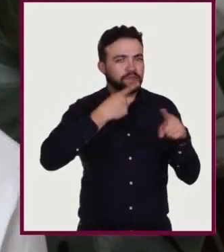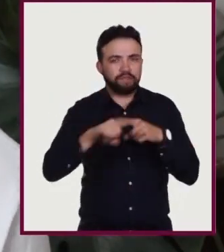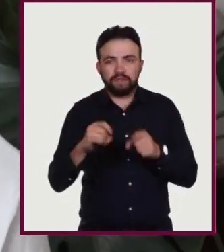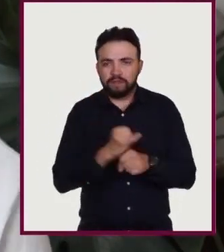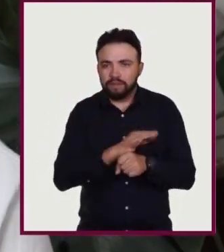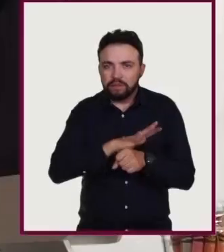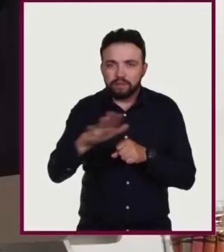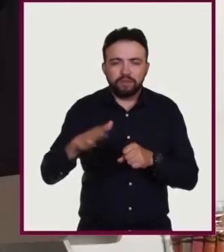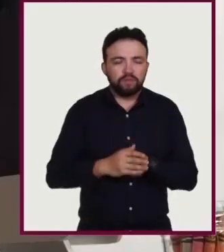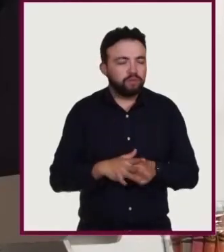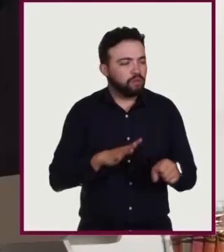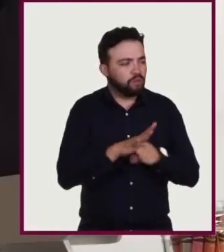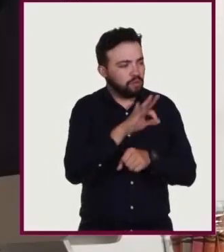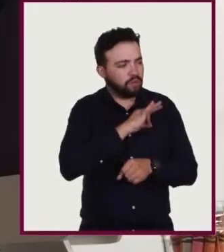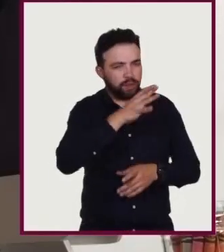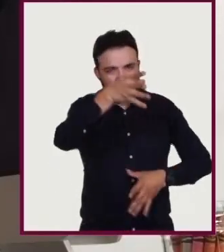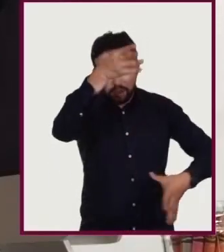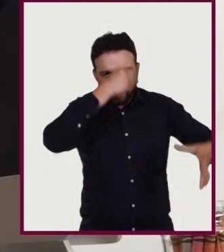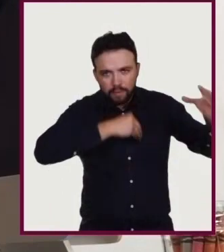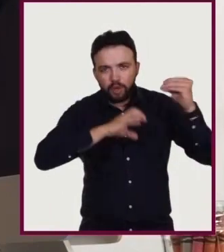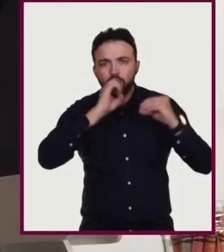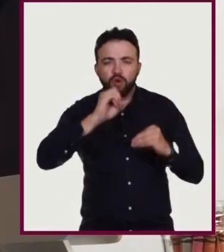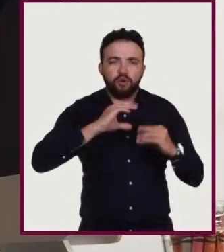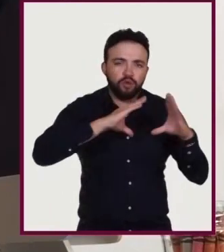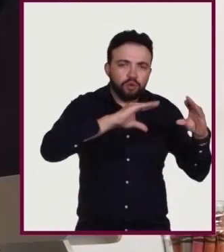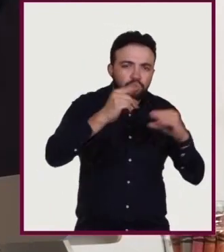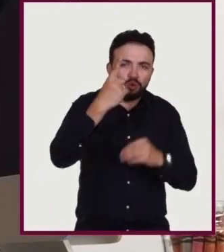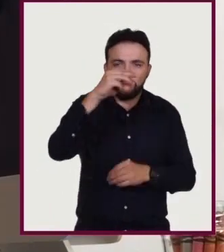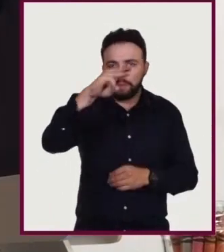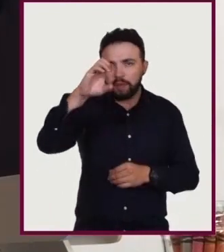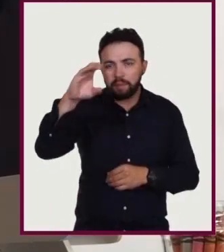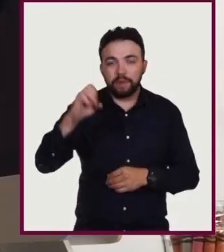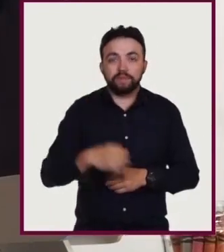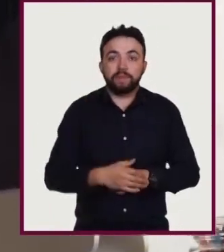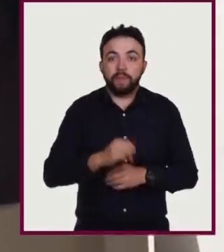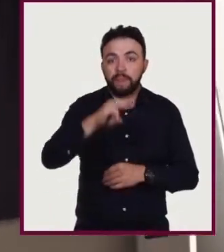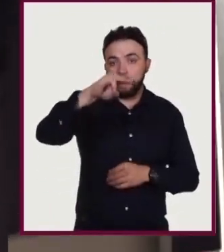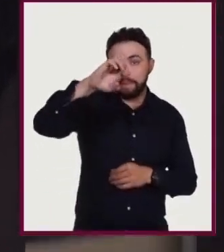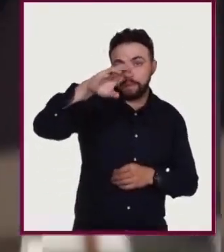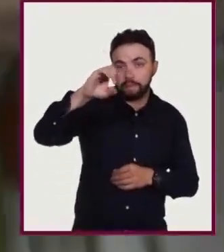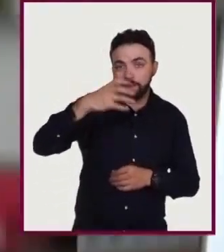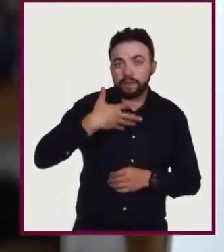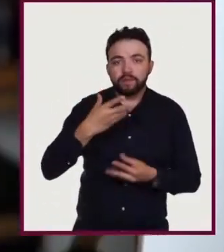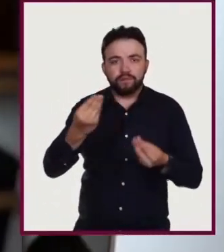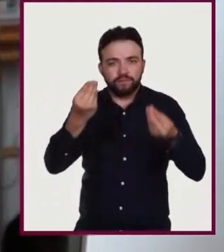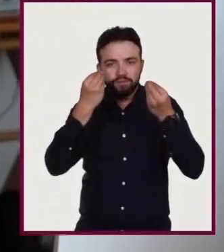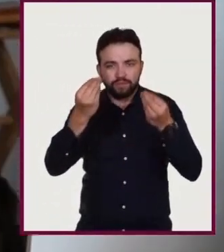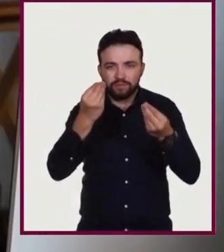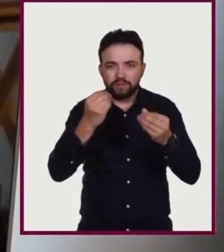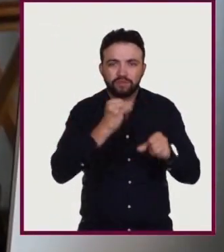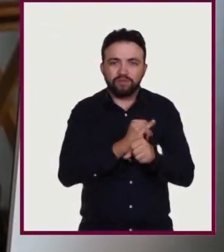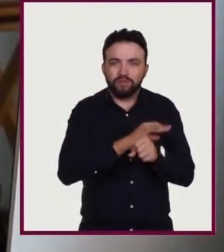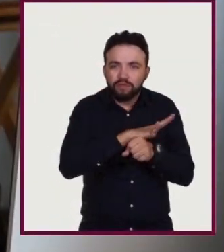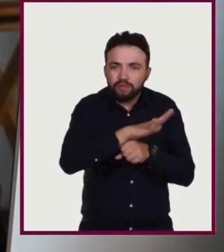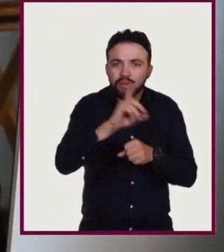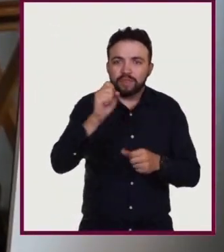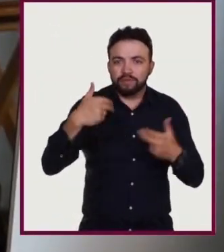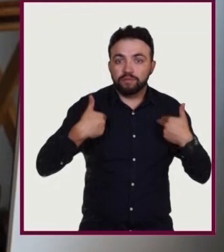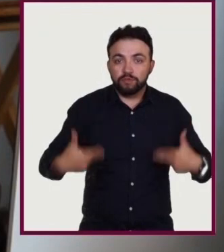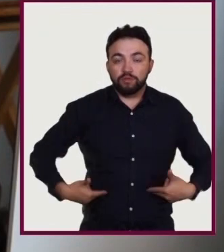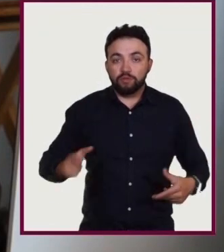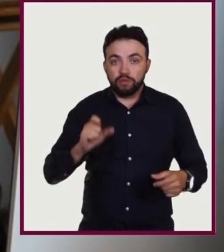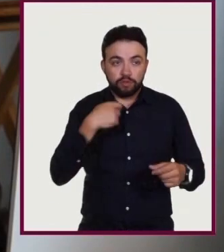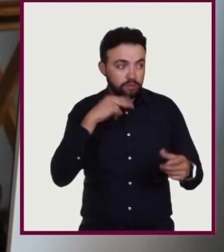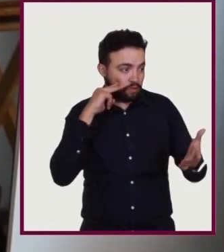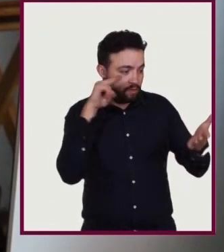enseñar de un meme? Los memes contienen mucha información sobre la condición humana. Cuando nosotros observamos con atención un